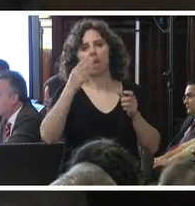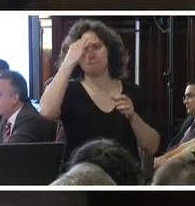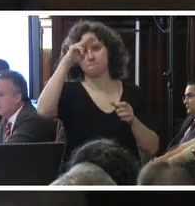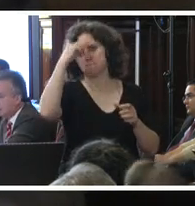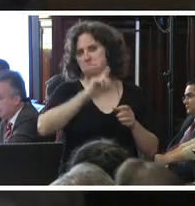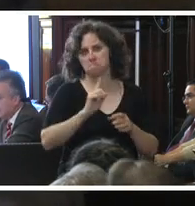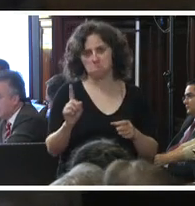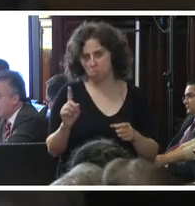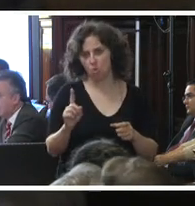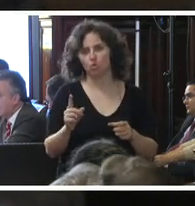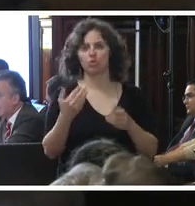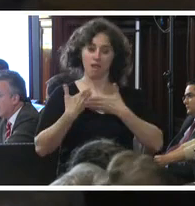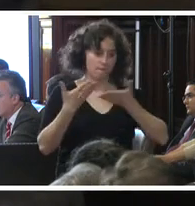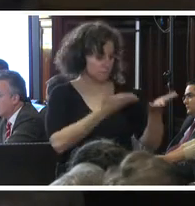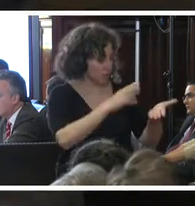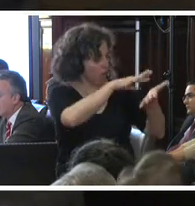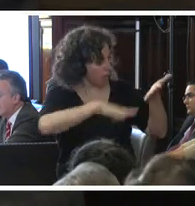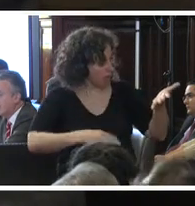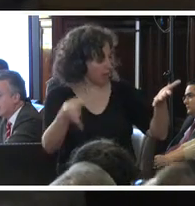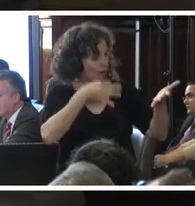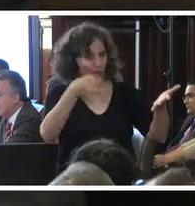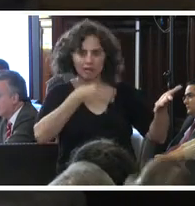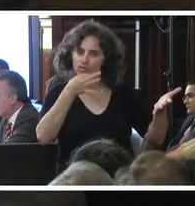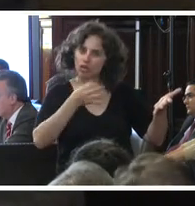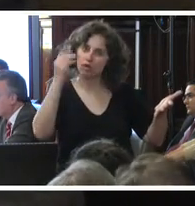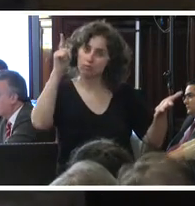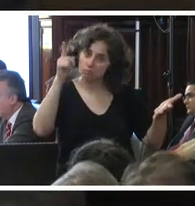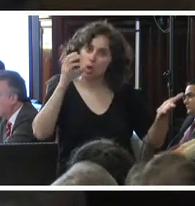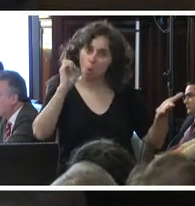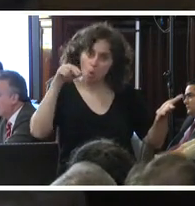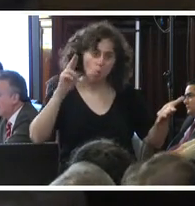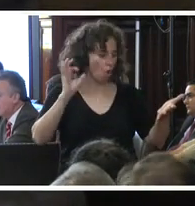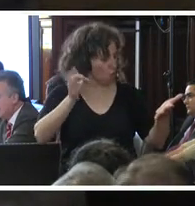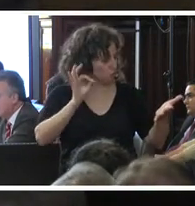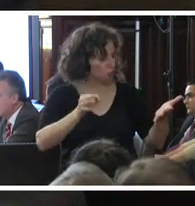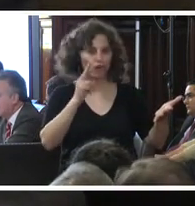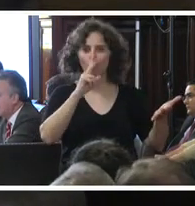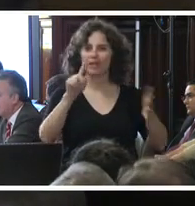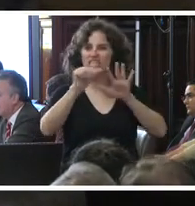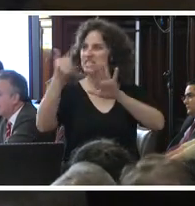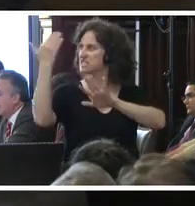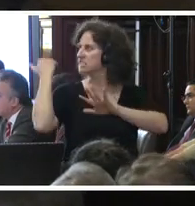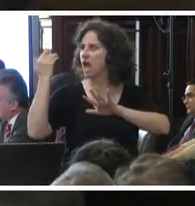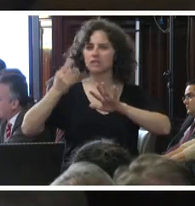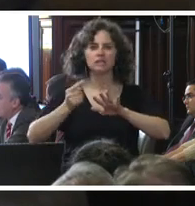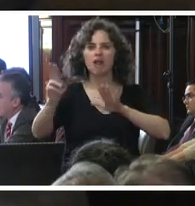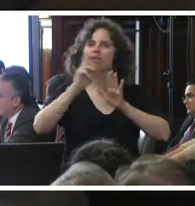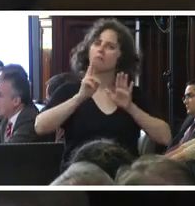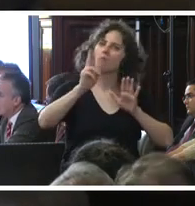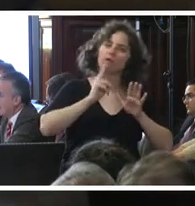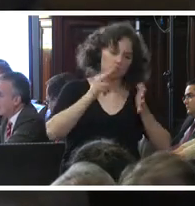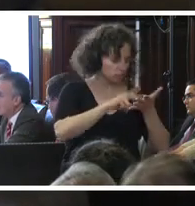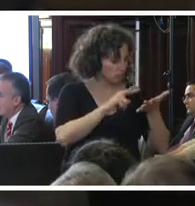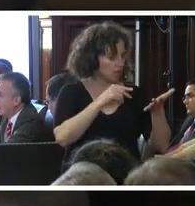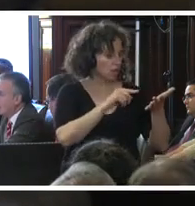México. Yo invito a todos a leer sus recomendaciones de octubre de 2016 y la respuesta que